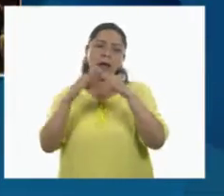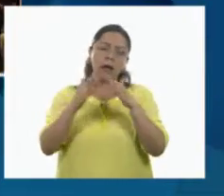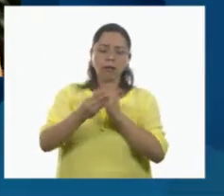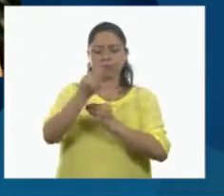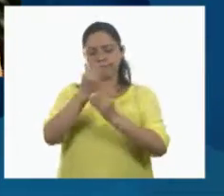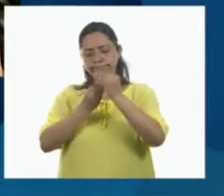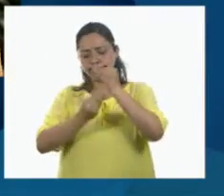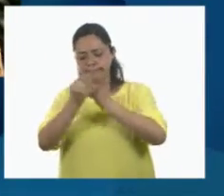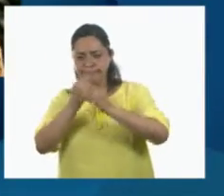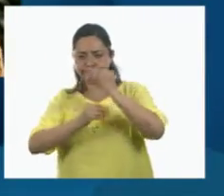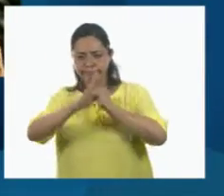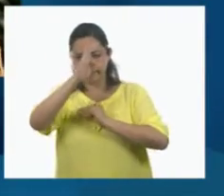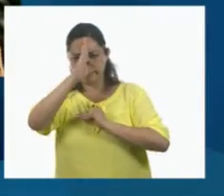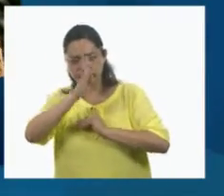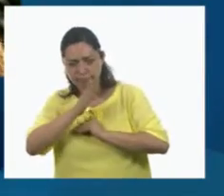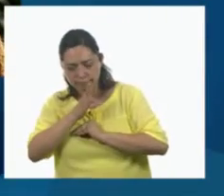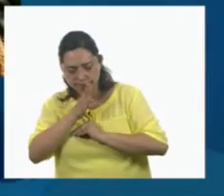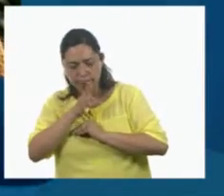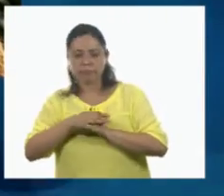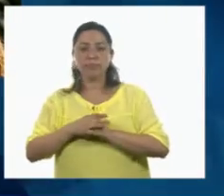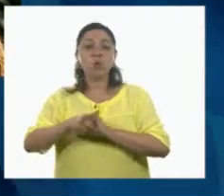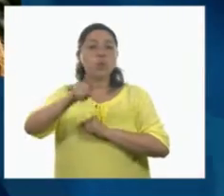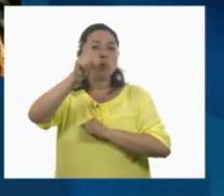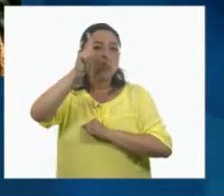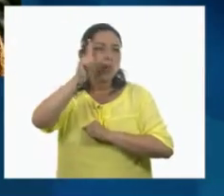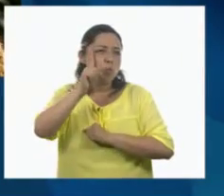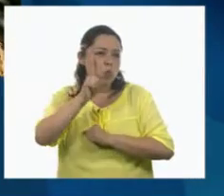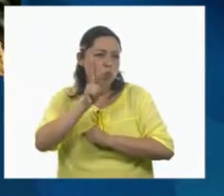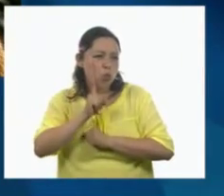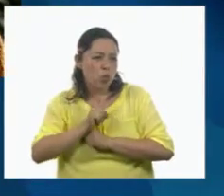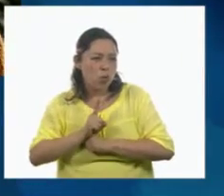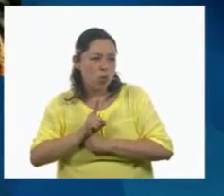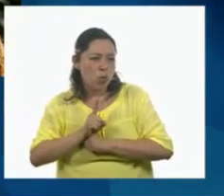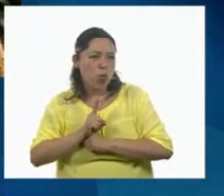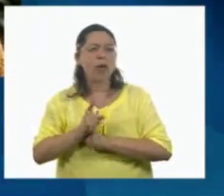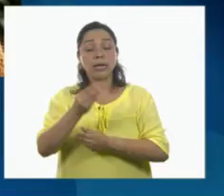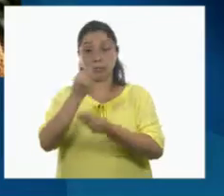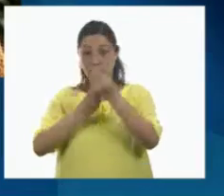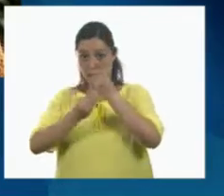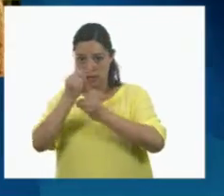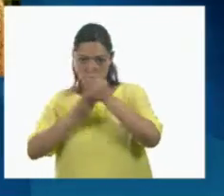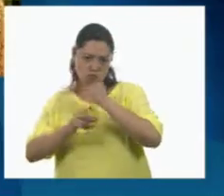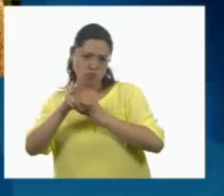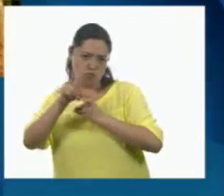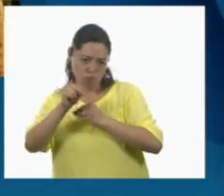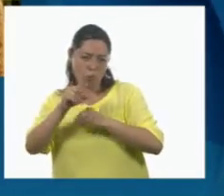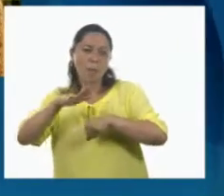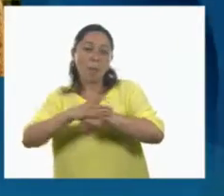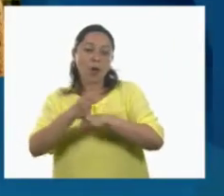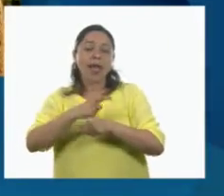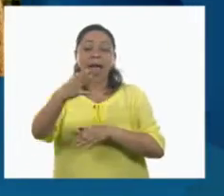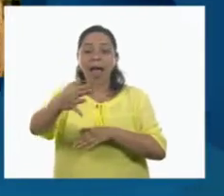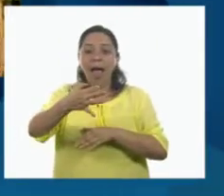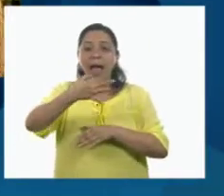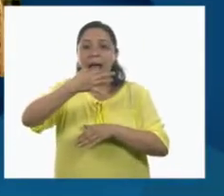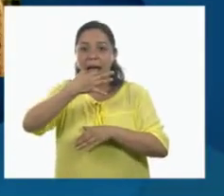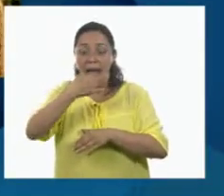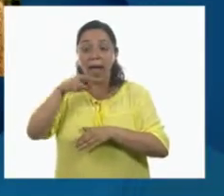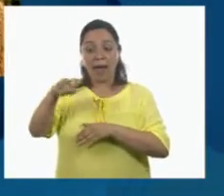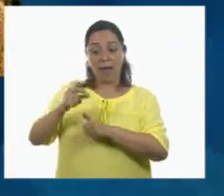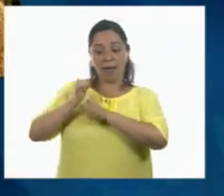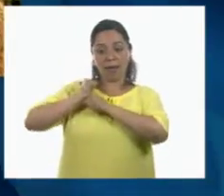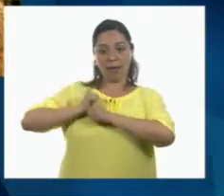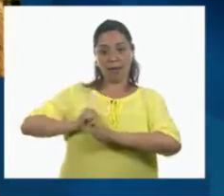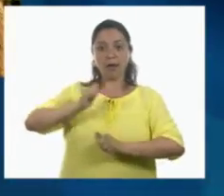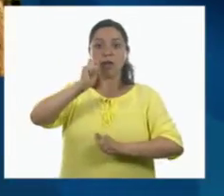almuerzo. Las mujeres obviamente cuando iban a misa no desayunaban, puesto que comulgarían. Ellas se dedicaban a organizar